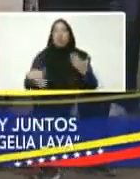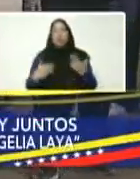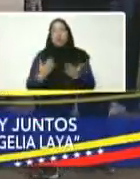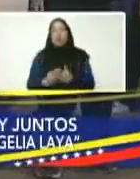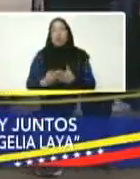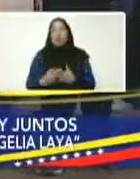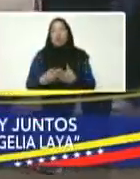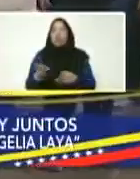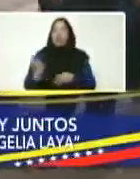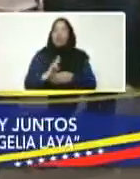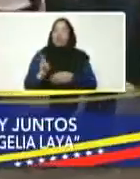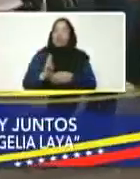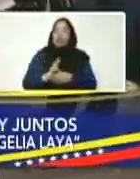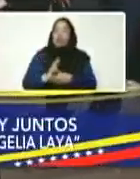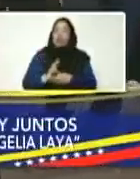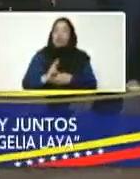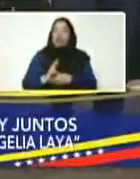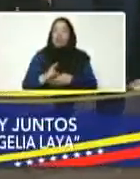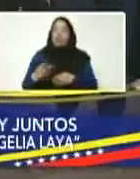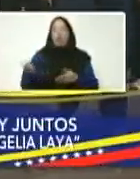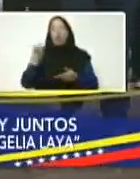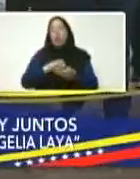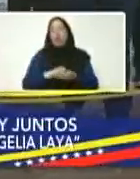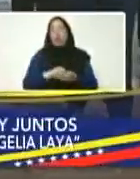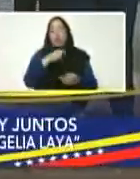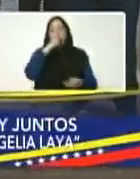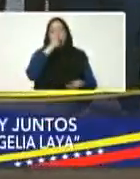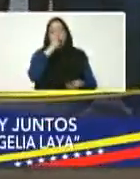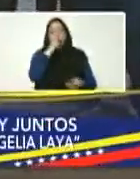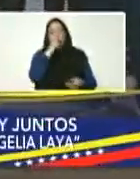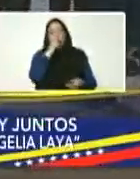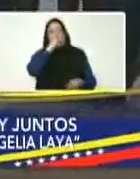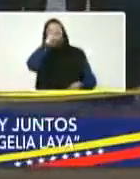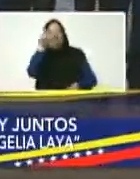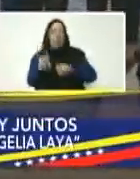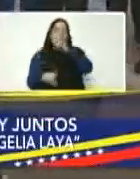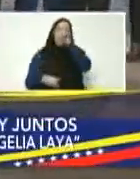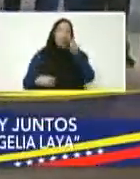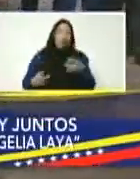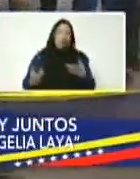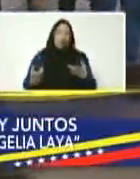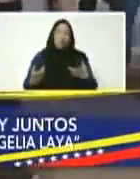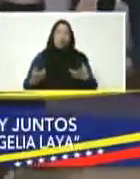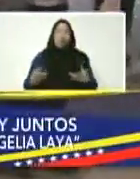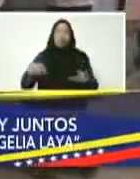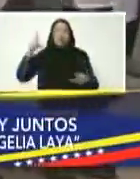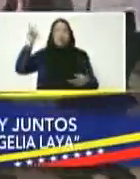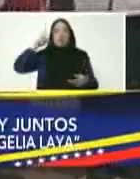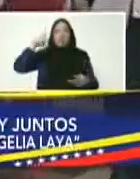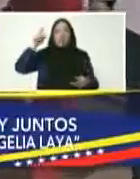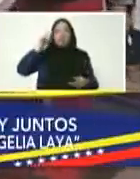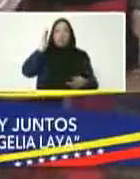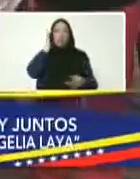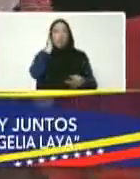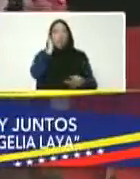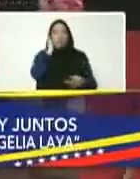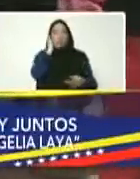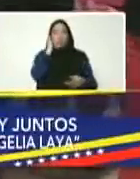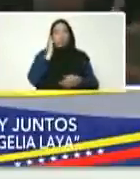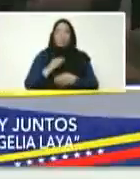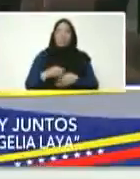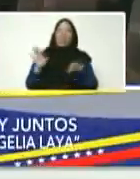el pase para que usted siga, si tiene alguna pregunta. Aquí tenemos a los docentes, aquí tenemos